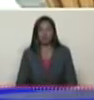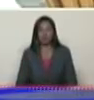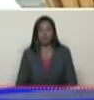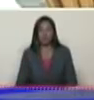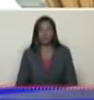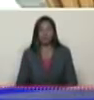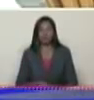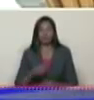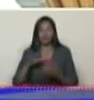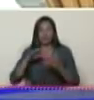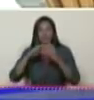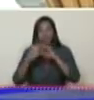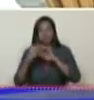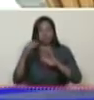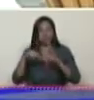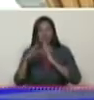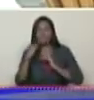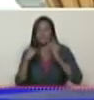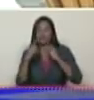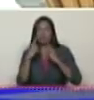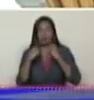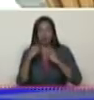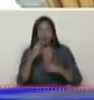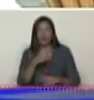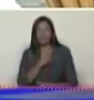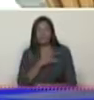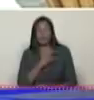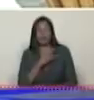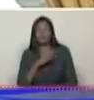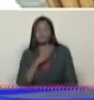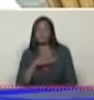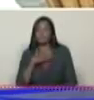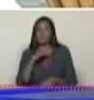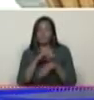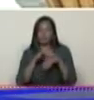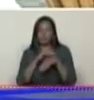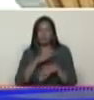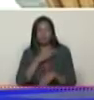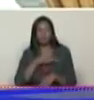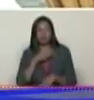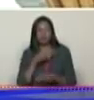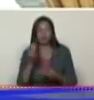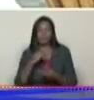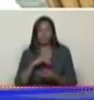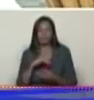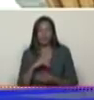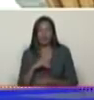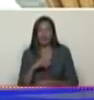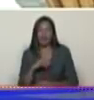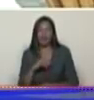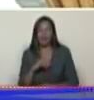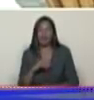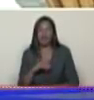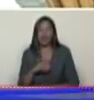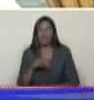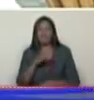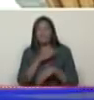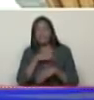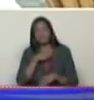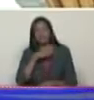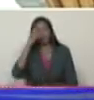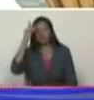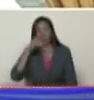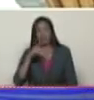Nuevo, Barrio Tricolor, de la misión José Gregorio Hernández, a través de todas las misiones y